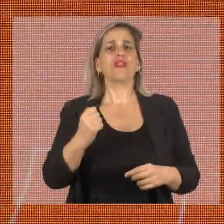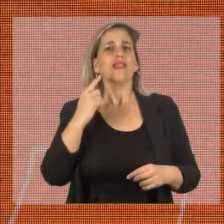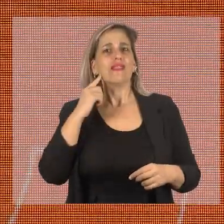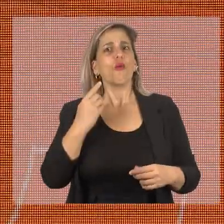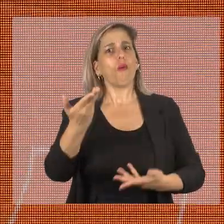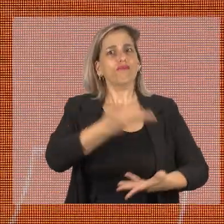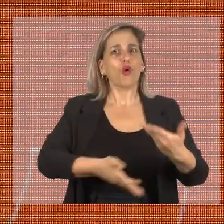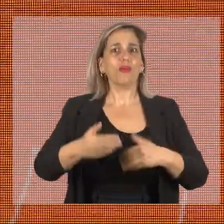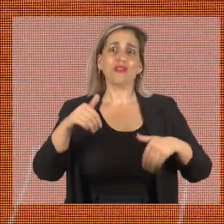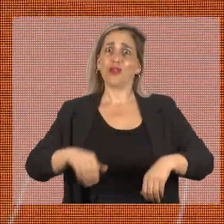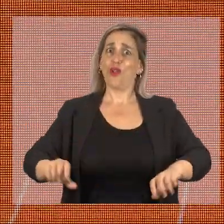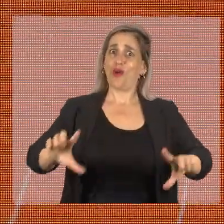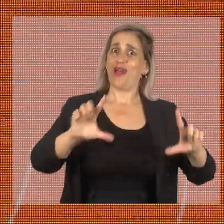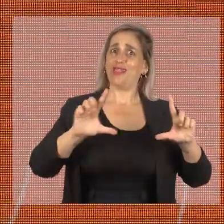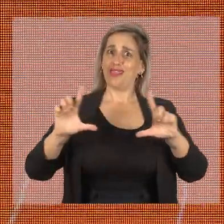los candidatos.